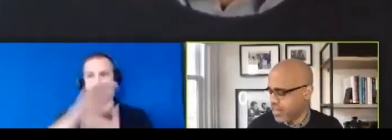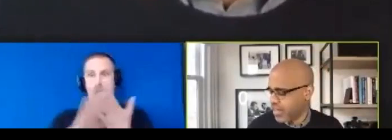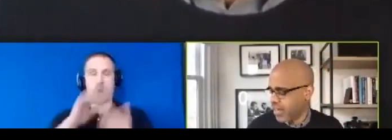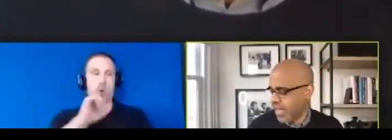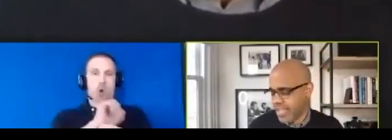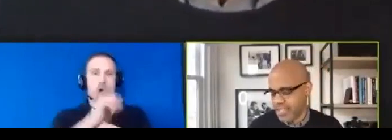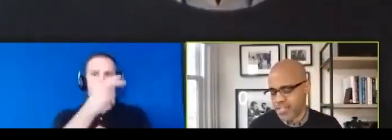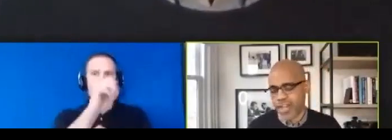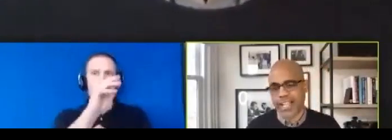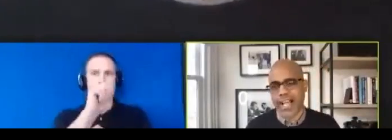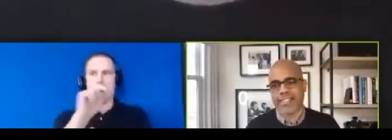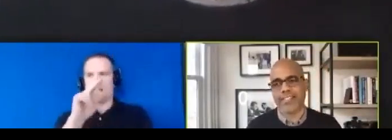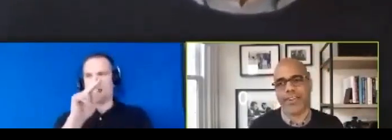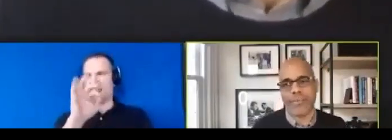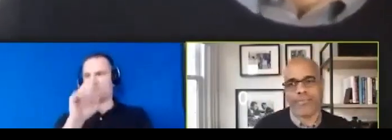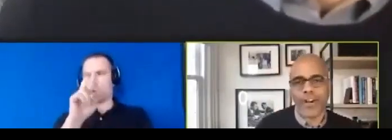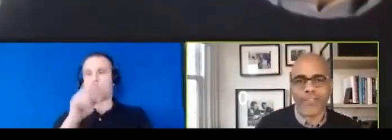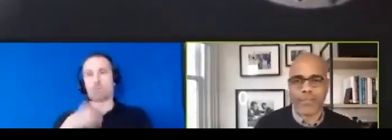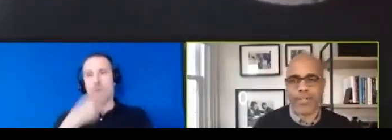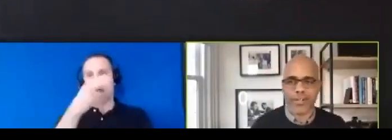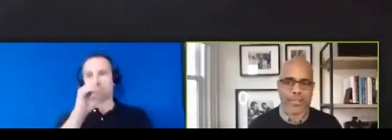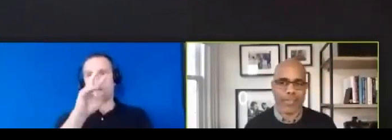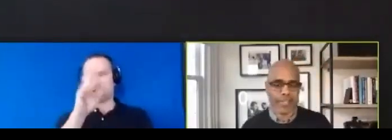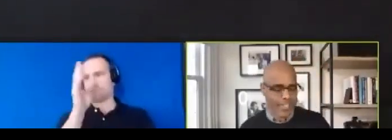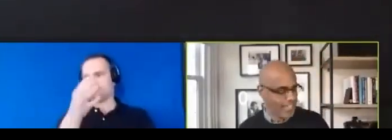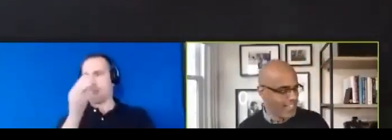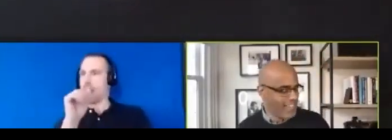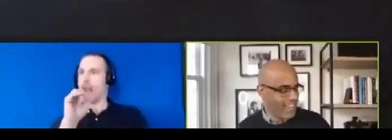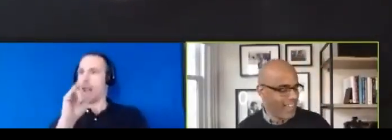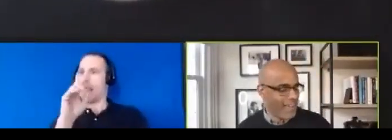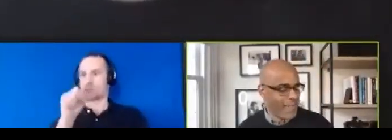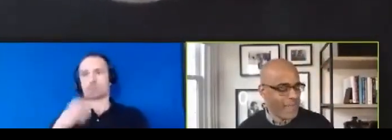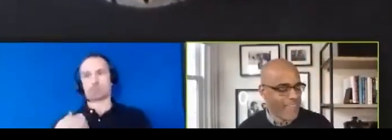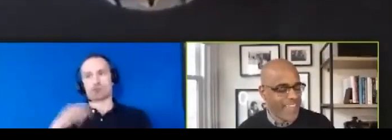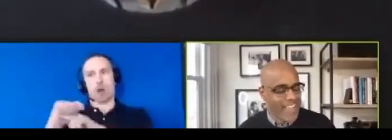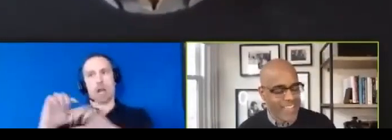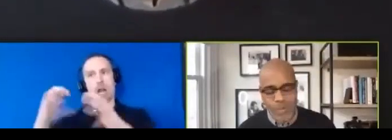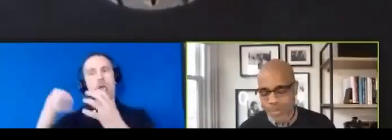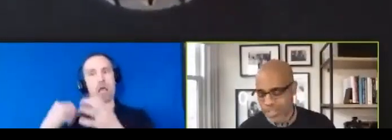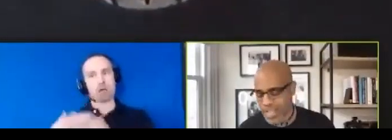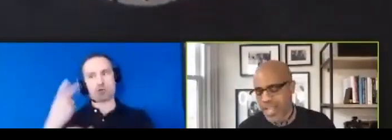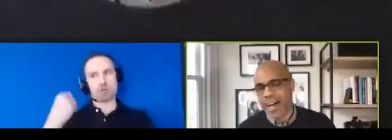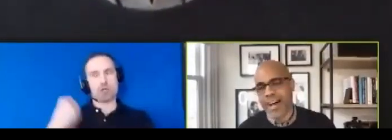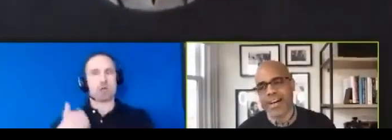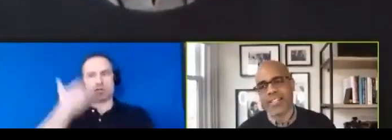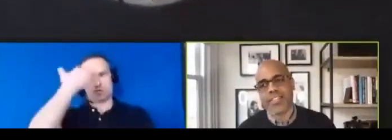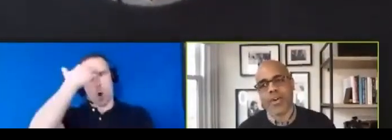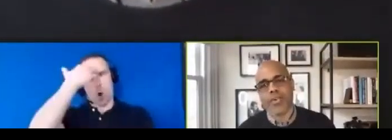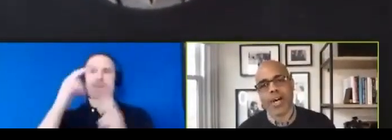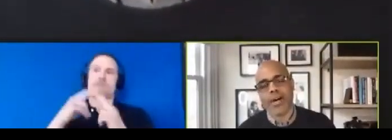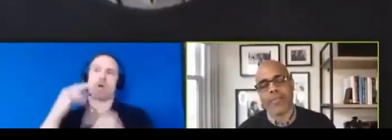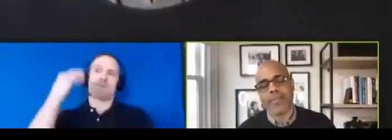dentro me pueden ver si estás bien nervioso es bueno saber a ir